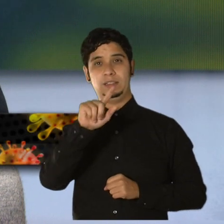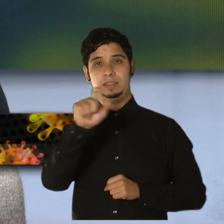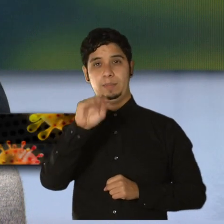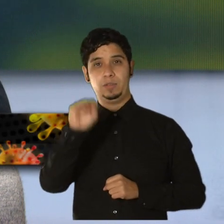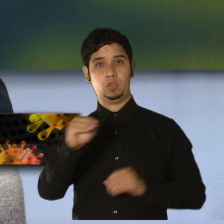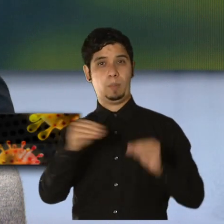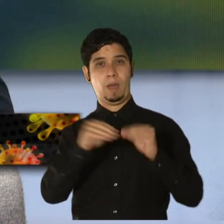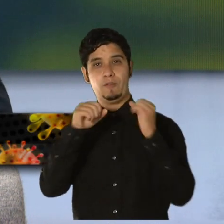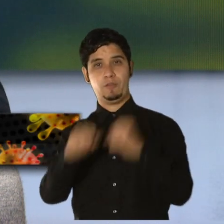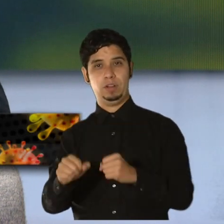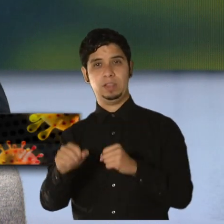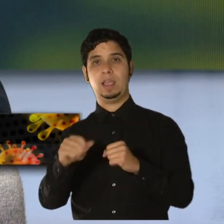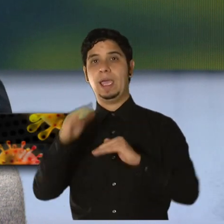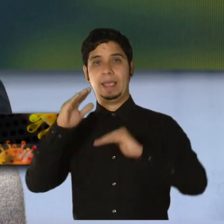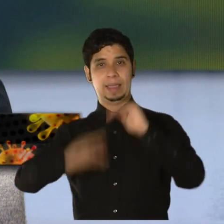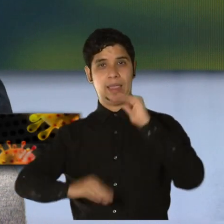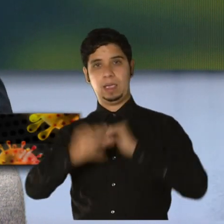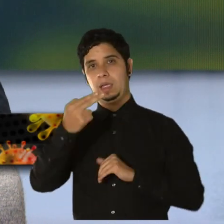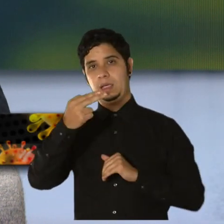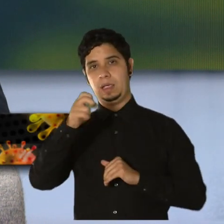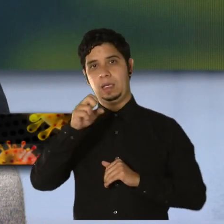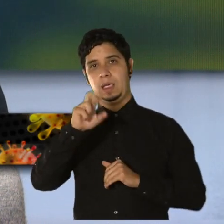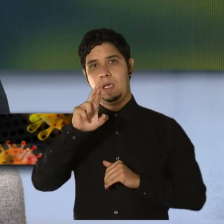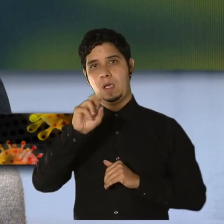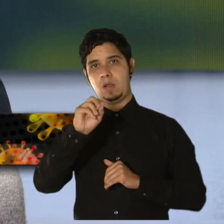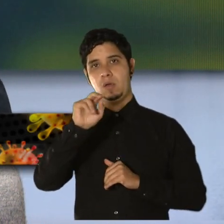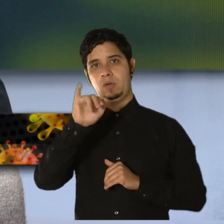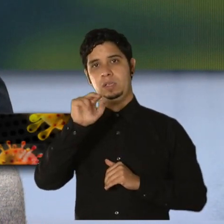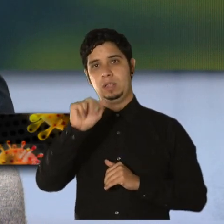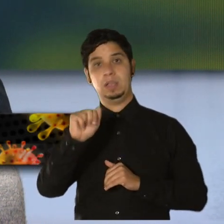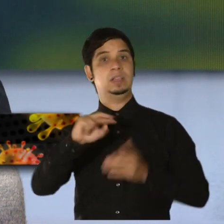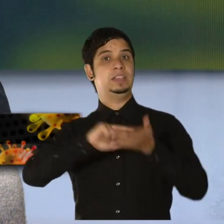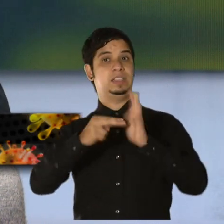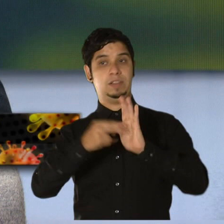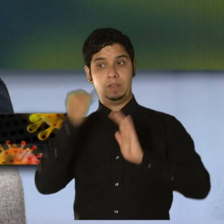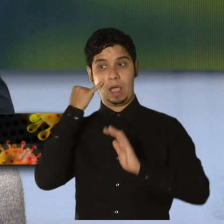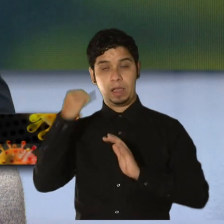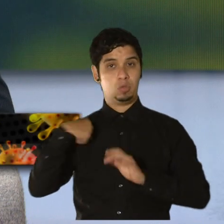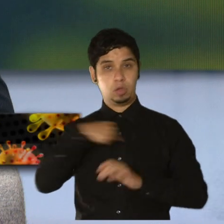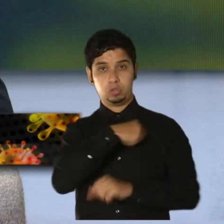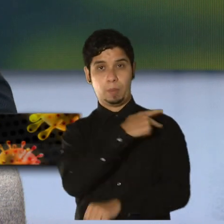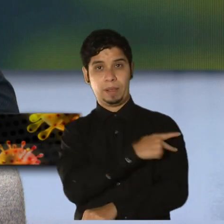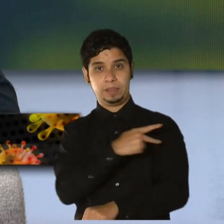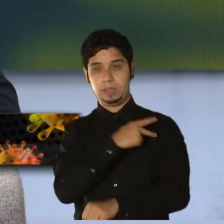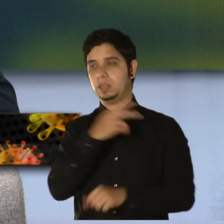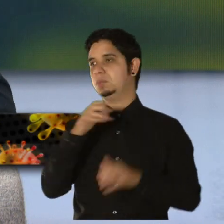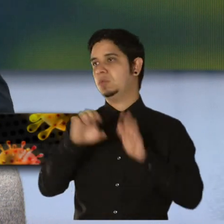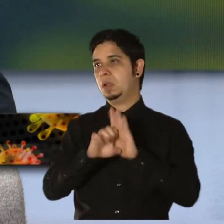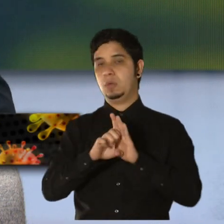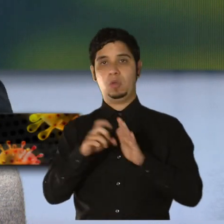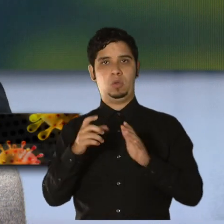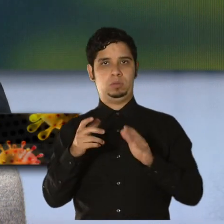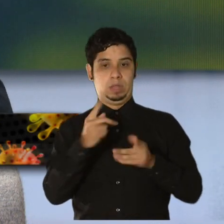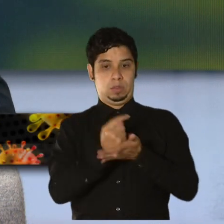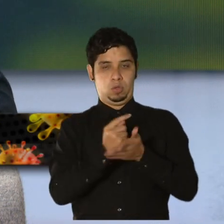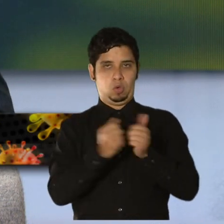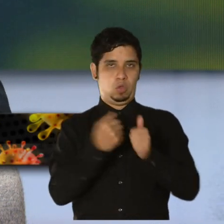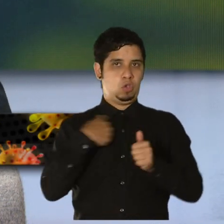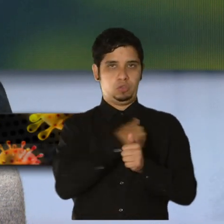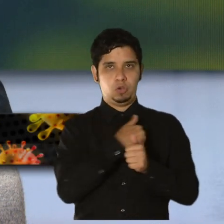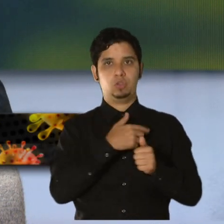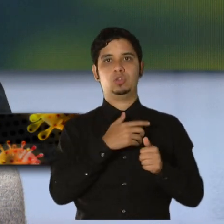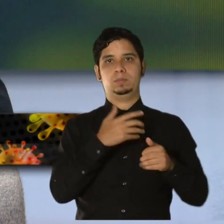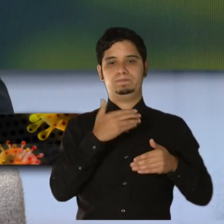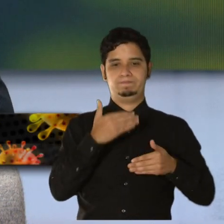la heroína. Así que, ¿qué ocurre? Si nuestro participante sale a la calle luego de un tratamiento con nosotros o un tratamiento, ¿verdad?,